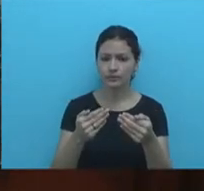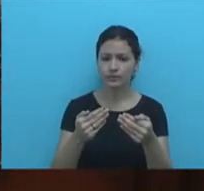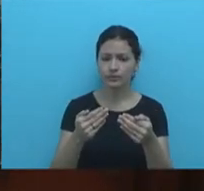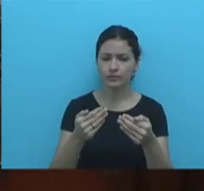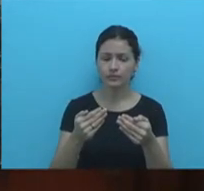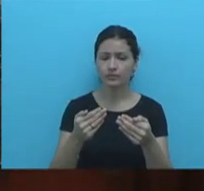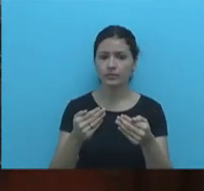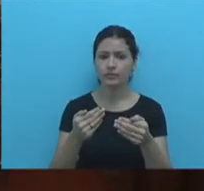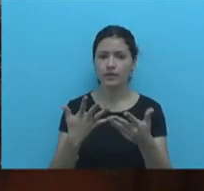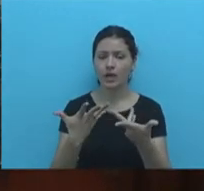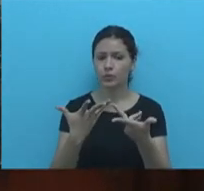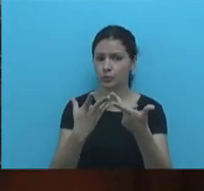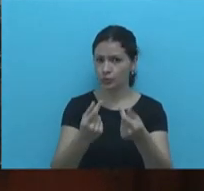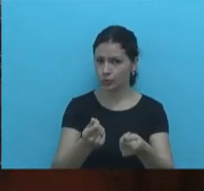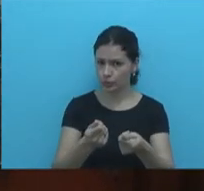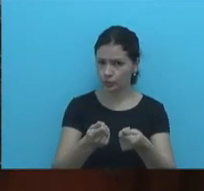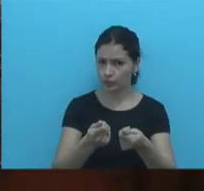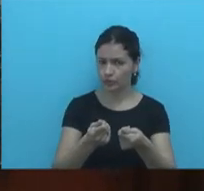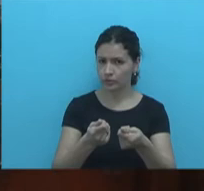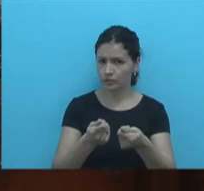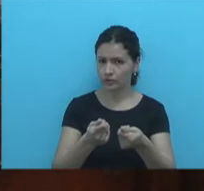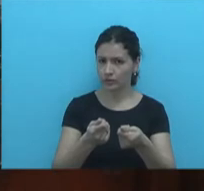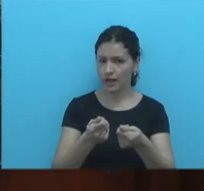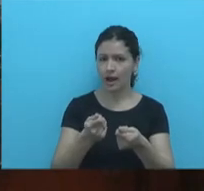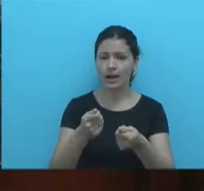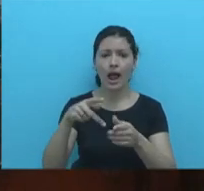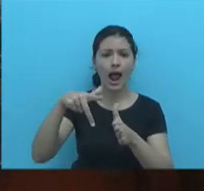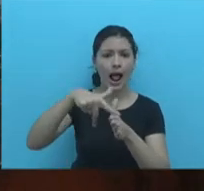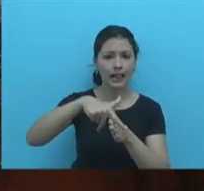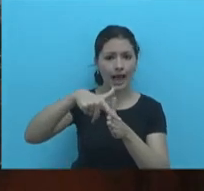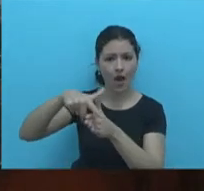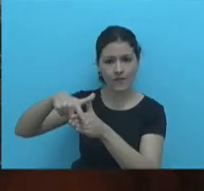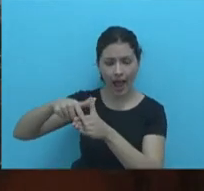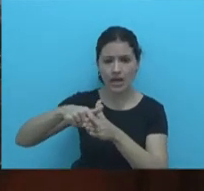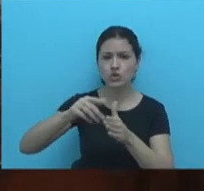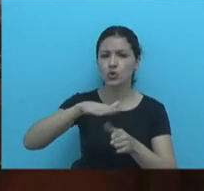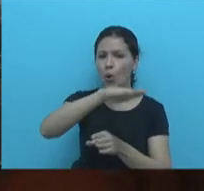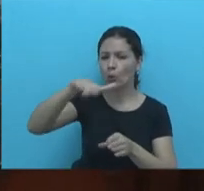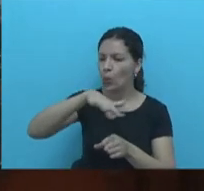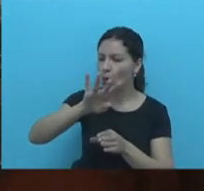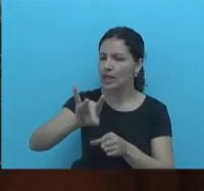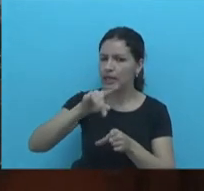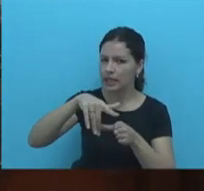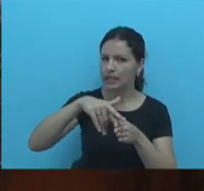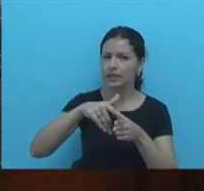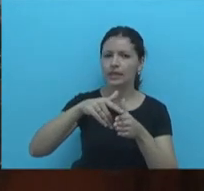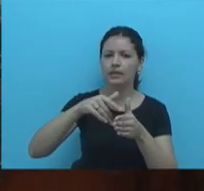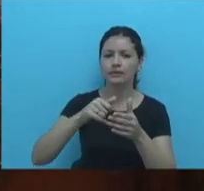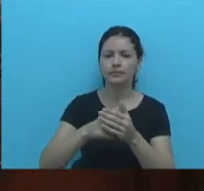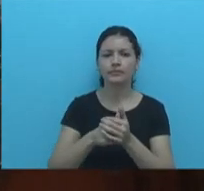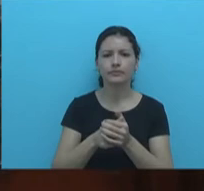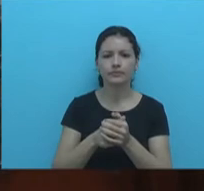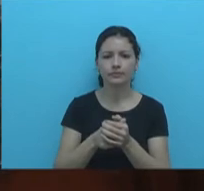condiciones necesarias adecuadas para el alojamiento y bienestar de los animales y la desintegración de la